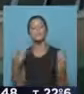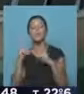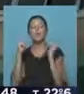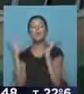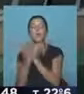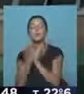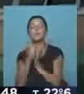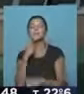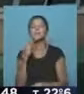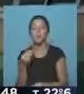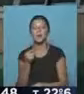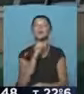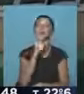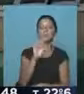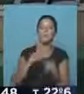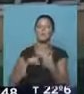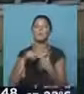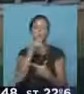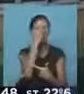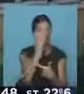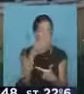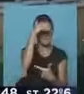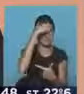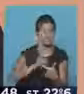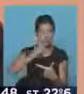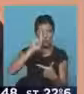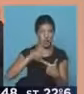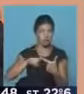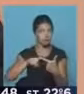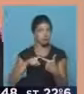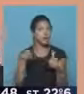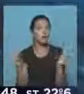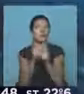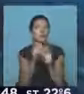reunión entre Trump y Kim? Por ejemplo. Por ejemplo. Sí, bueno, esperemos.